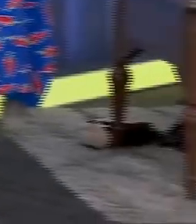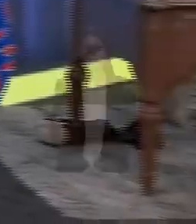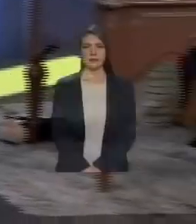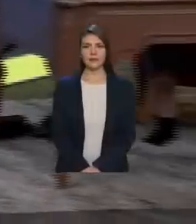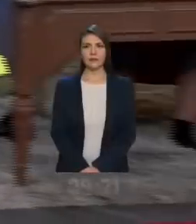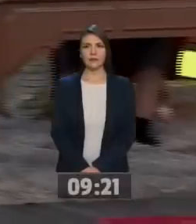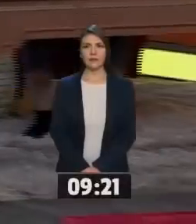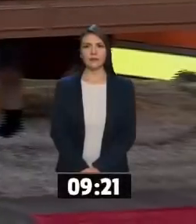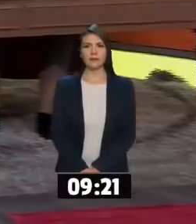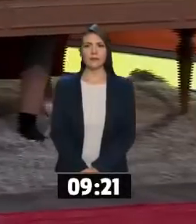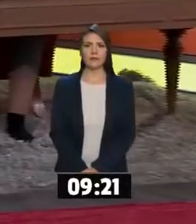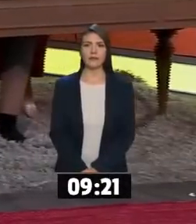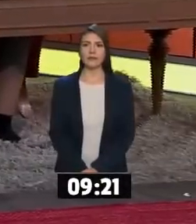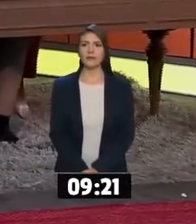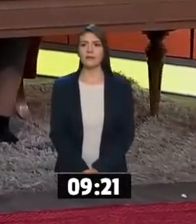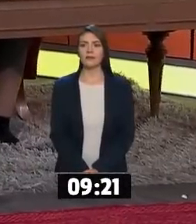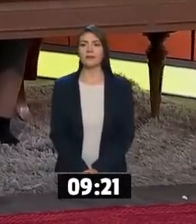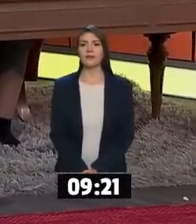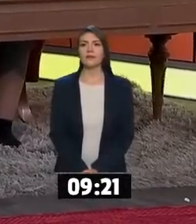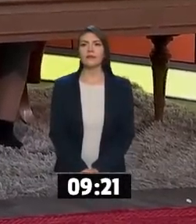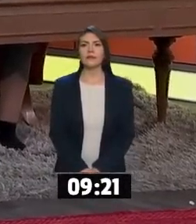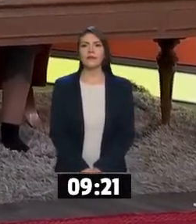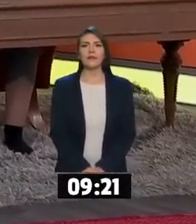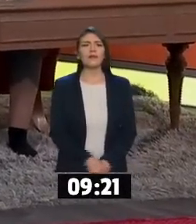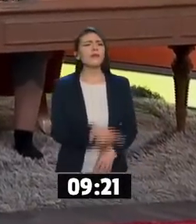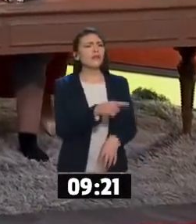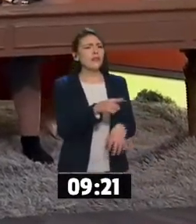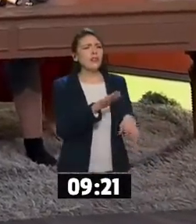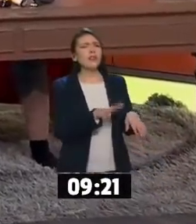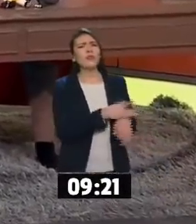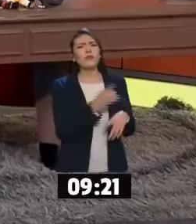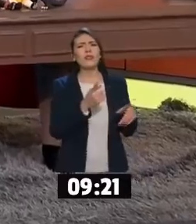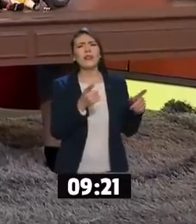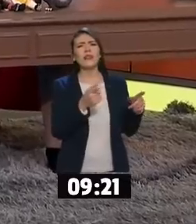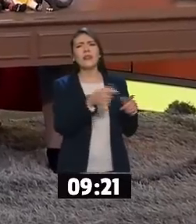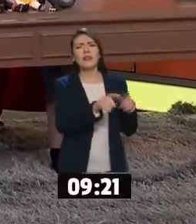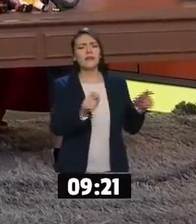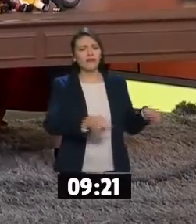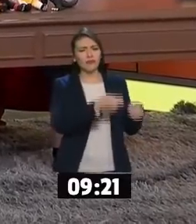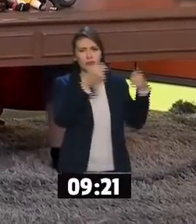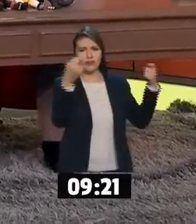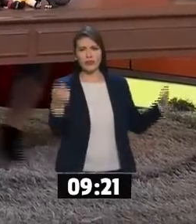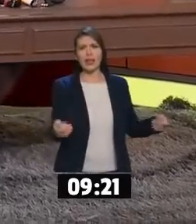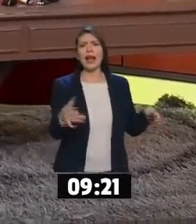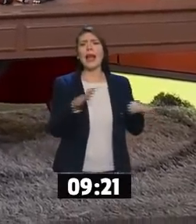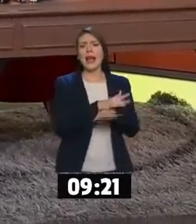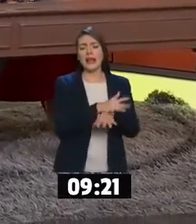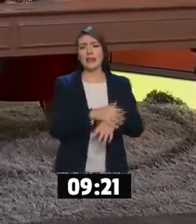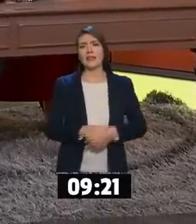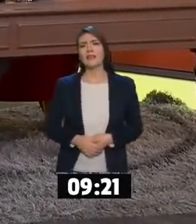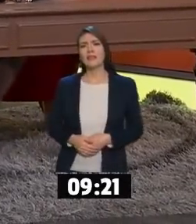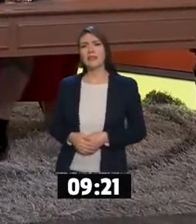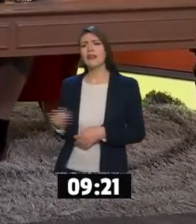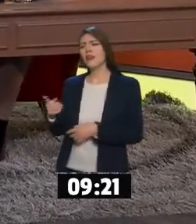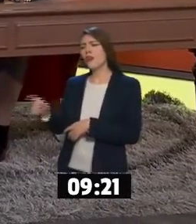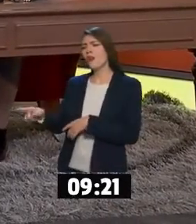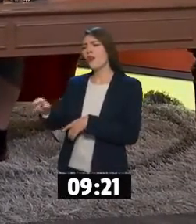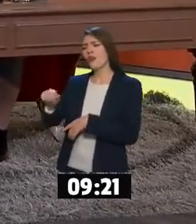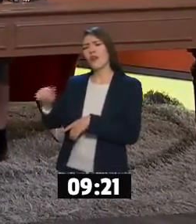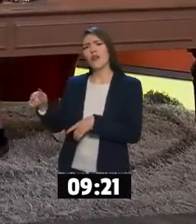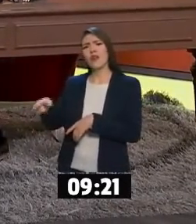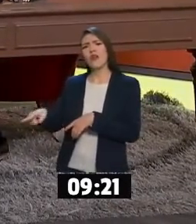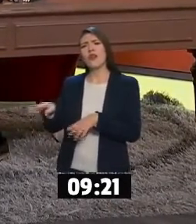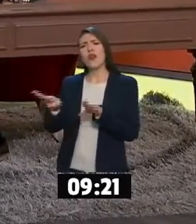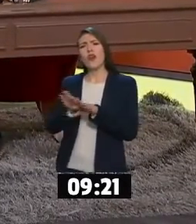De rojo, señora. A ver, no. ¿Por Es qué nuevo cambiaste mantel. el mantel, güey? Sí, señora, porque el otro se despintaba, ya me estaba dando botulismo, no